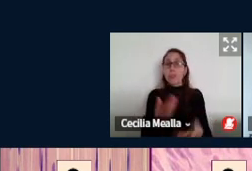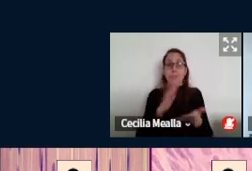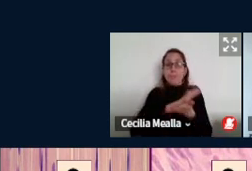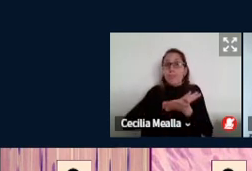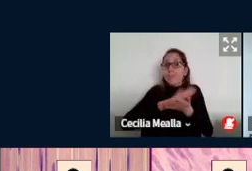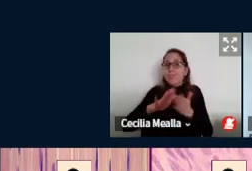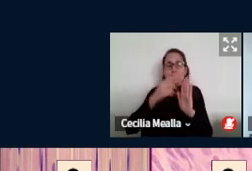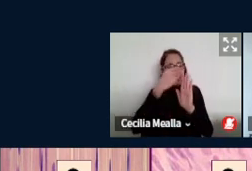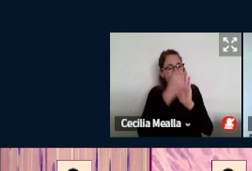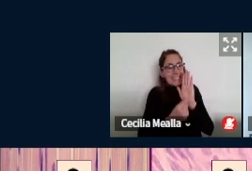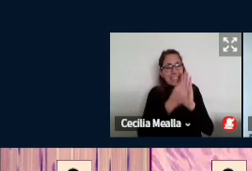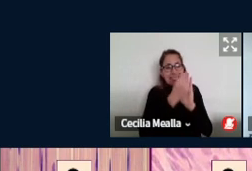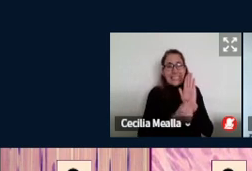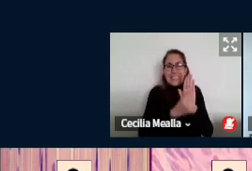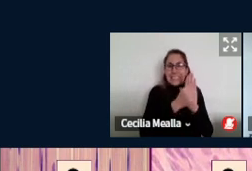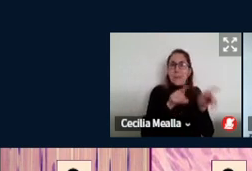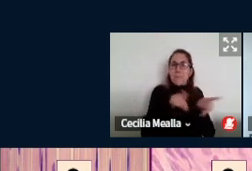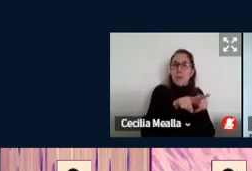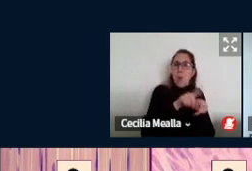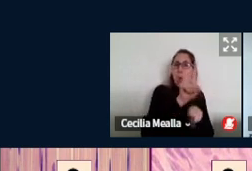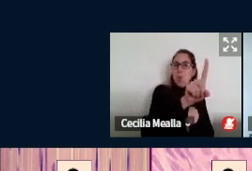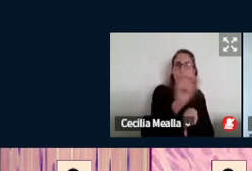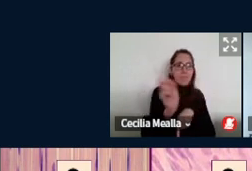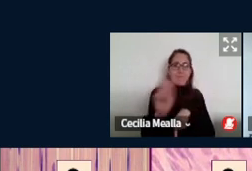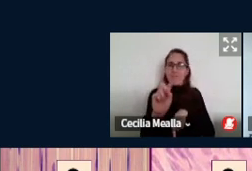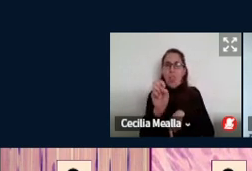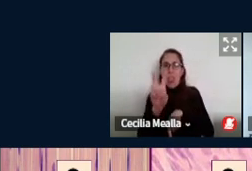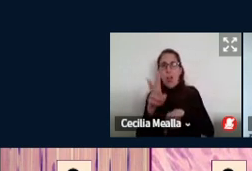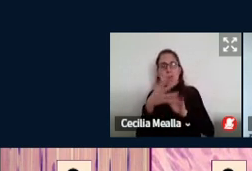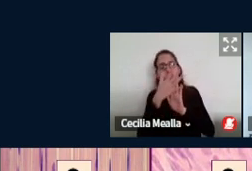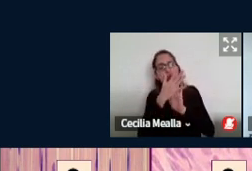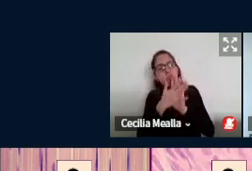es liso, no tiene estrías, ¿sí?